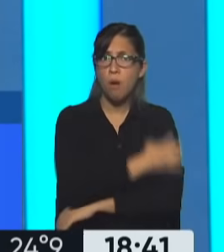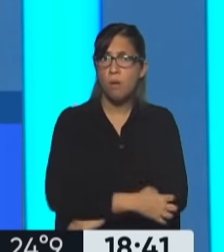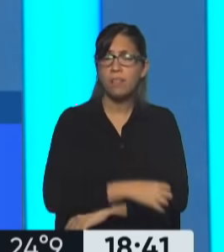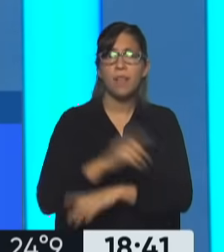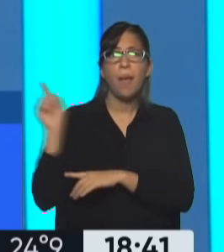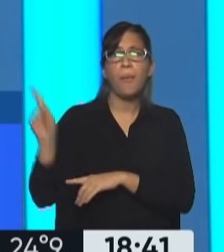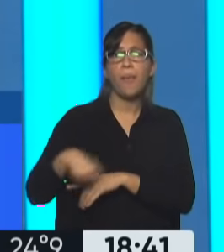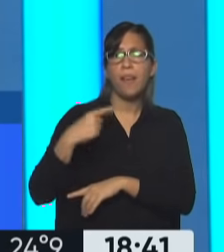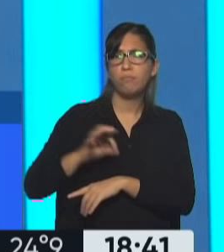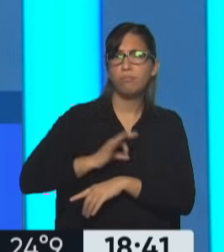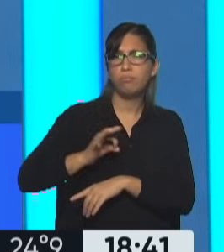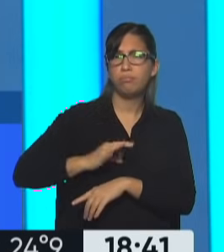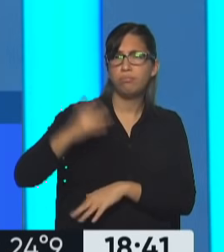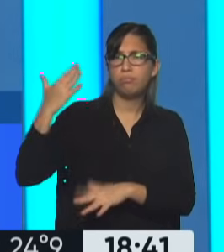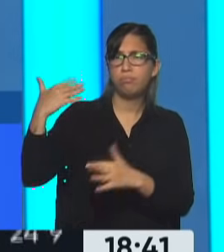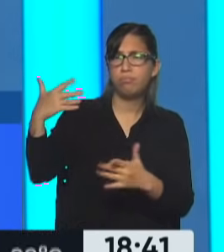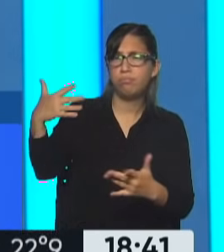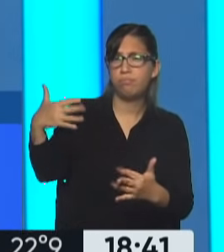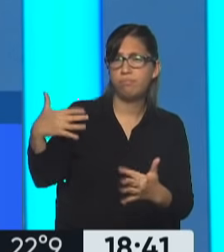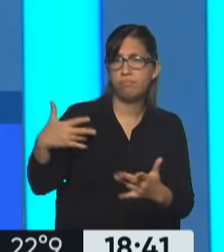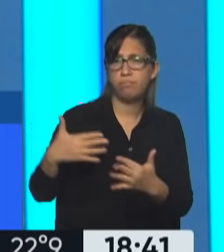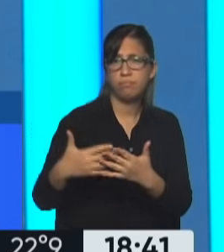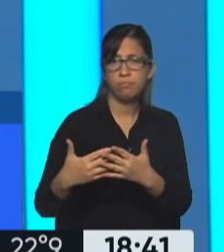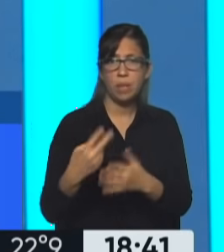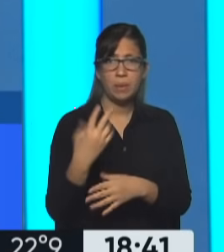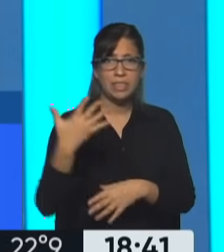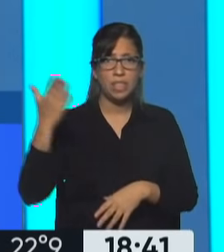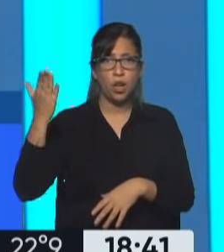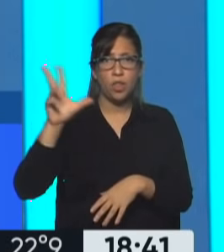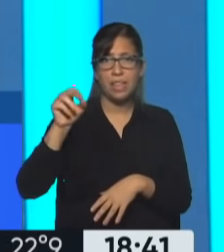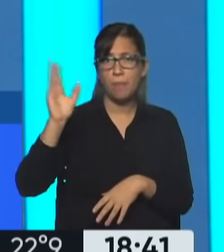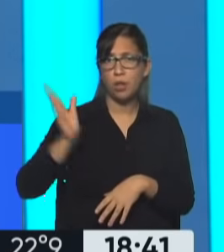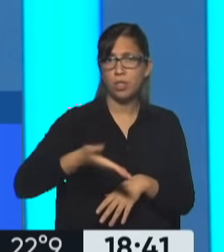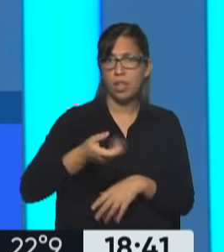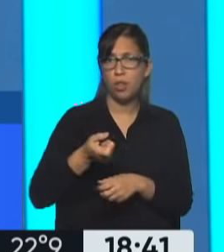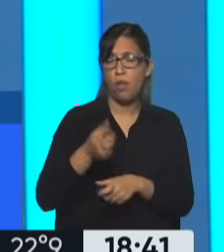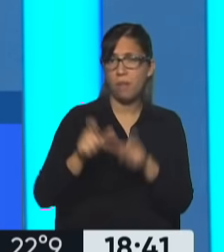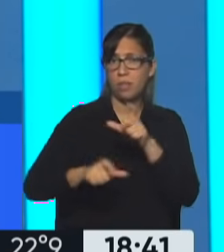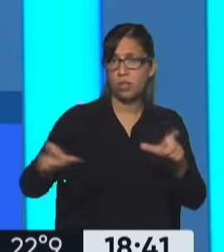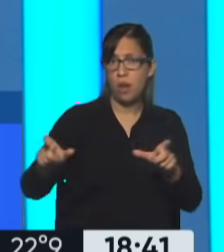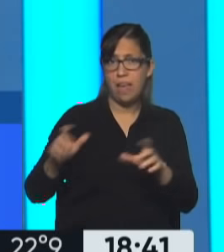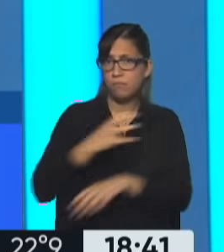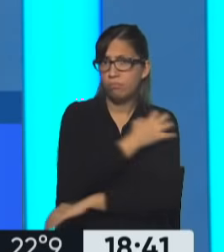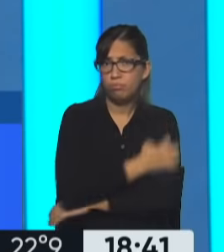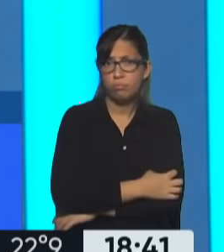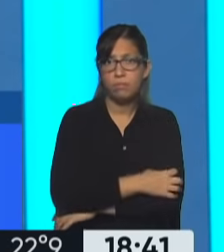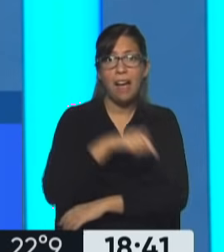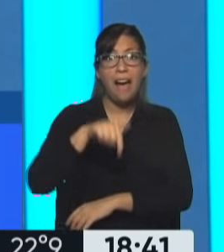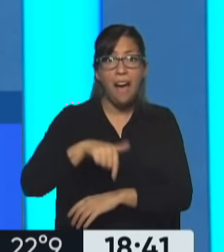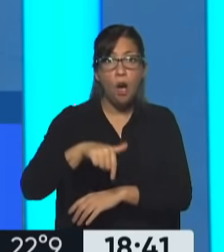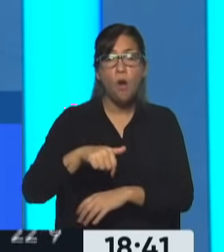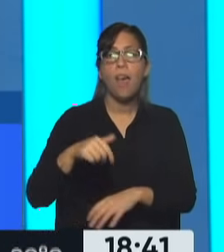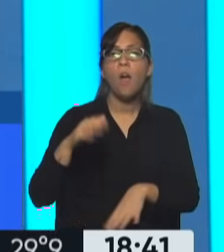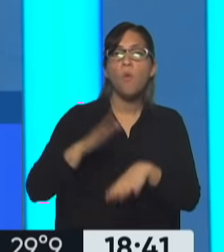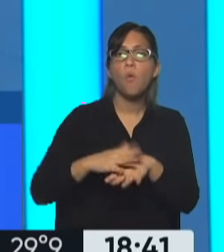estructural hace muchos años y es estructural del 25-30%. Pero además ahora tenemos una pobreza por